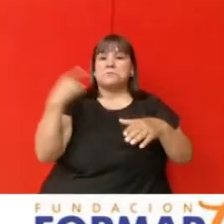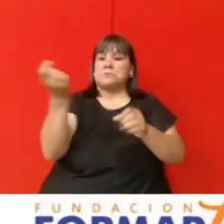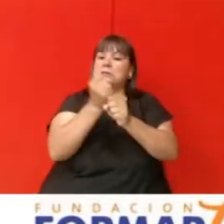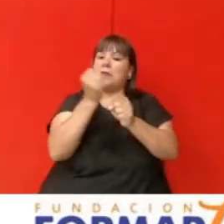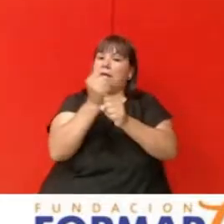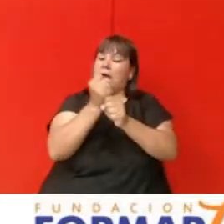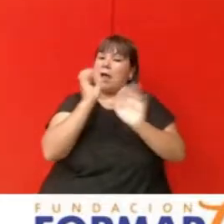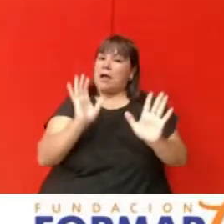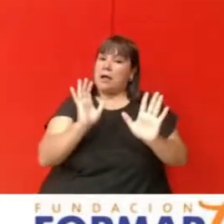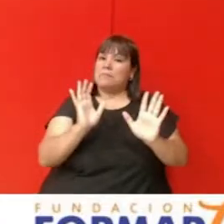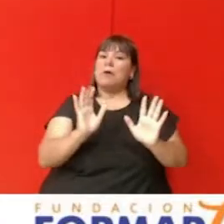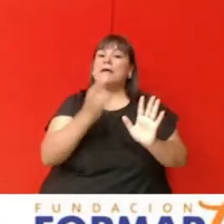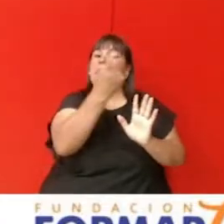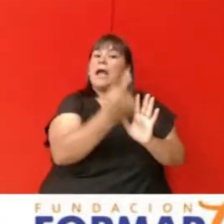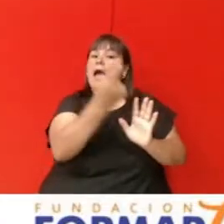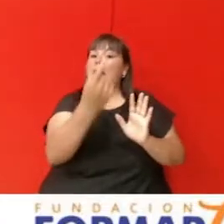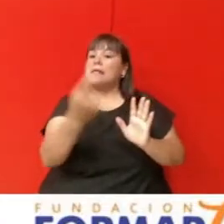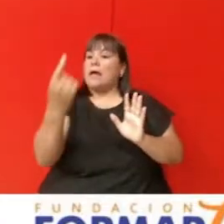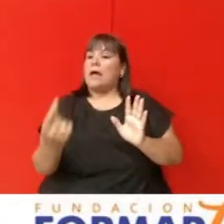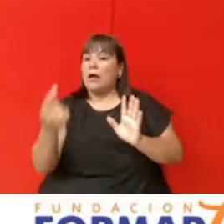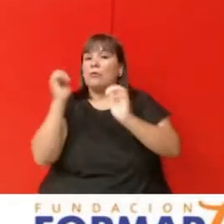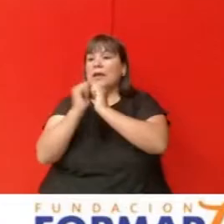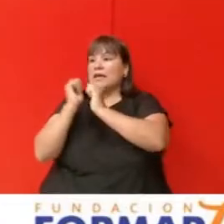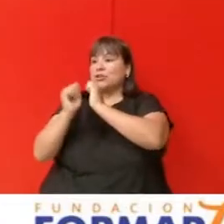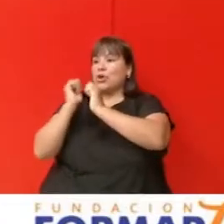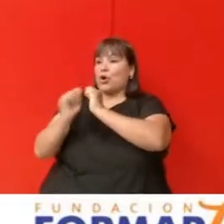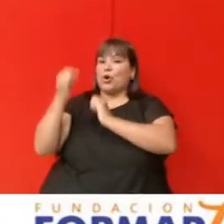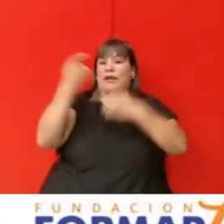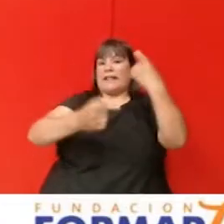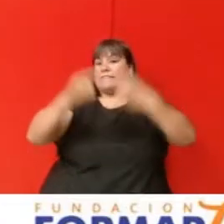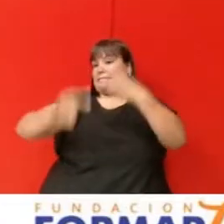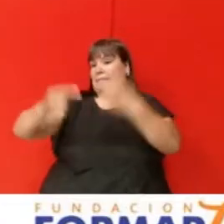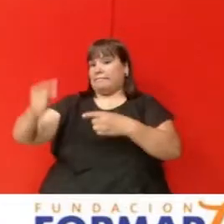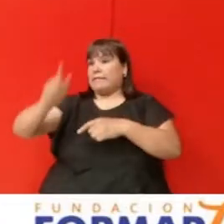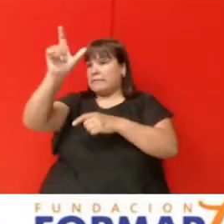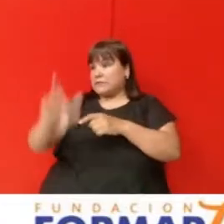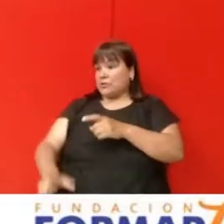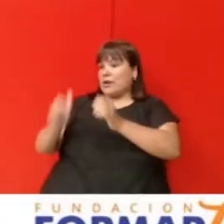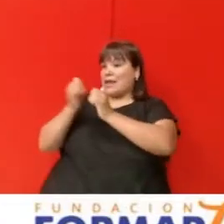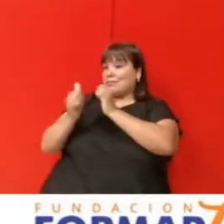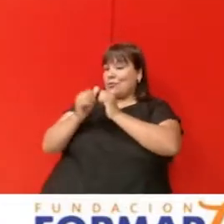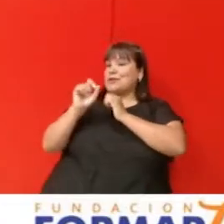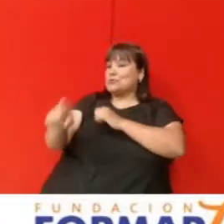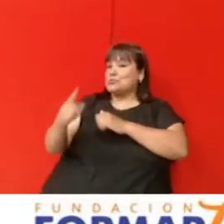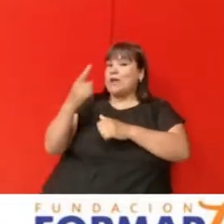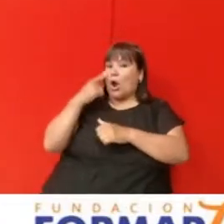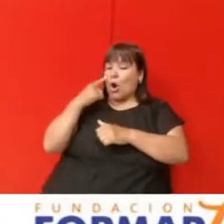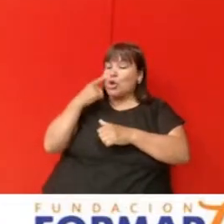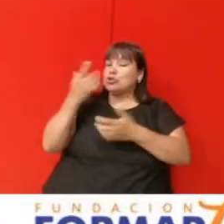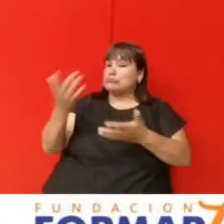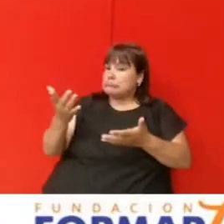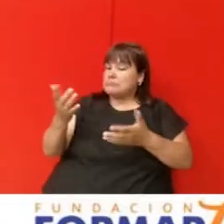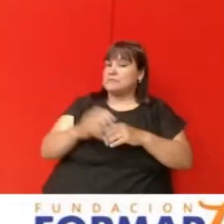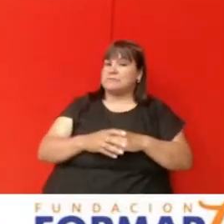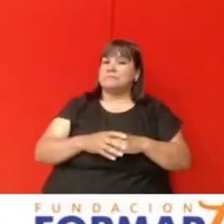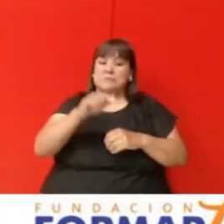su singularidad y su biografía. Conocer la historia de esa persona. Nosotros en la residencia lo vemos mucho.